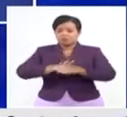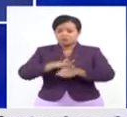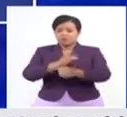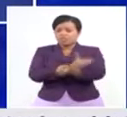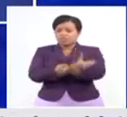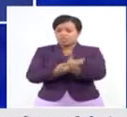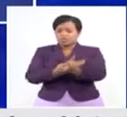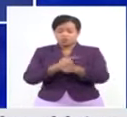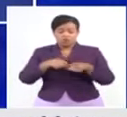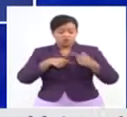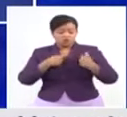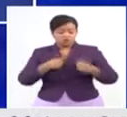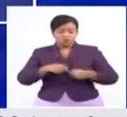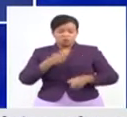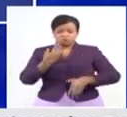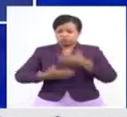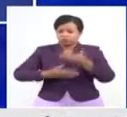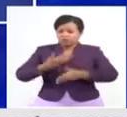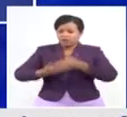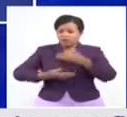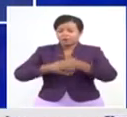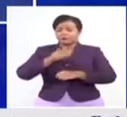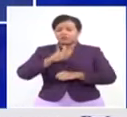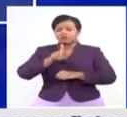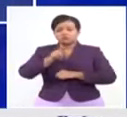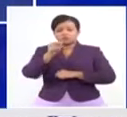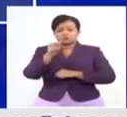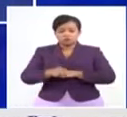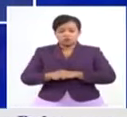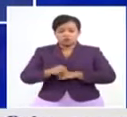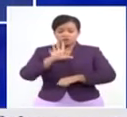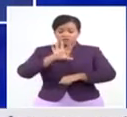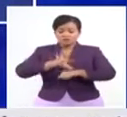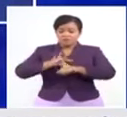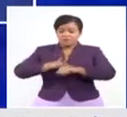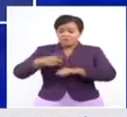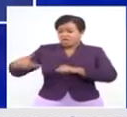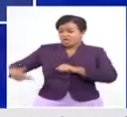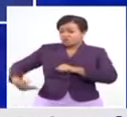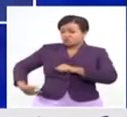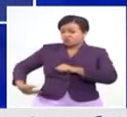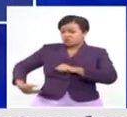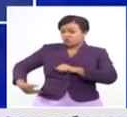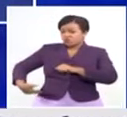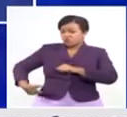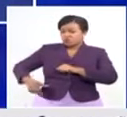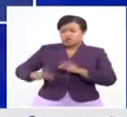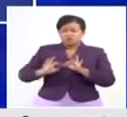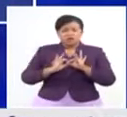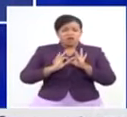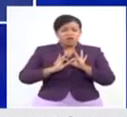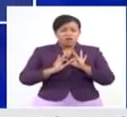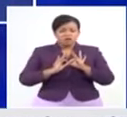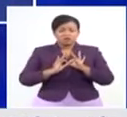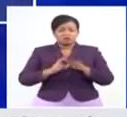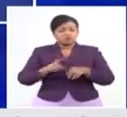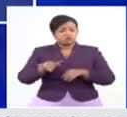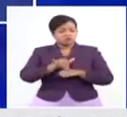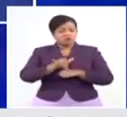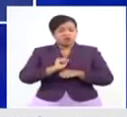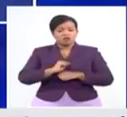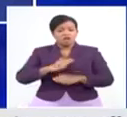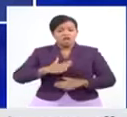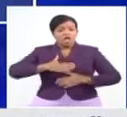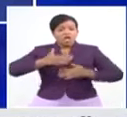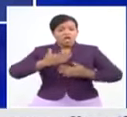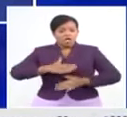isquémica en 21, la enfermedad renal crónica 8 de los fallecidos, el asma bronquial en 5, la obesidad y